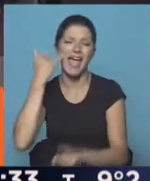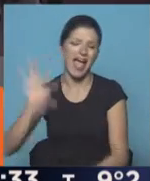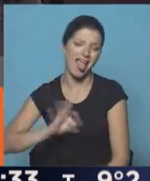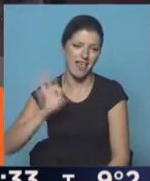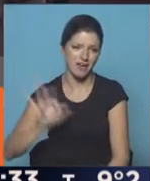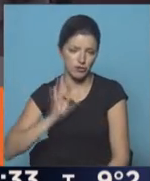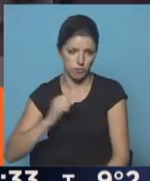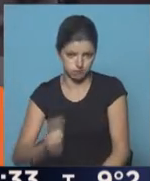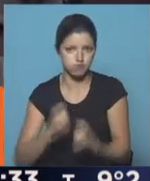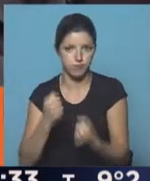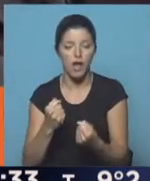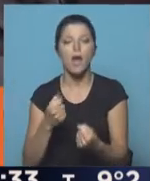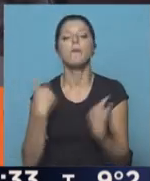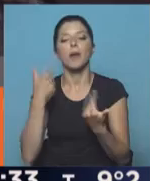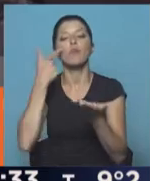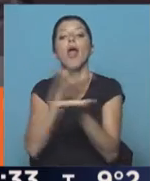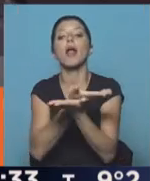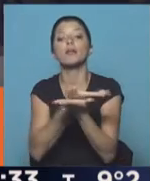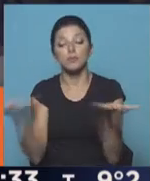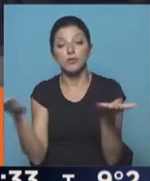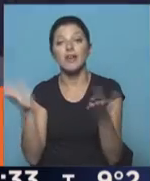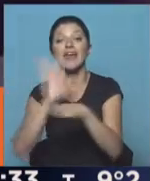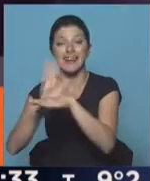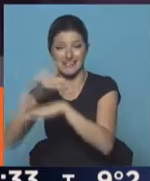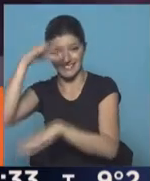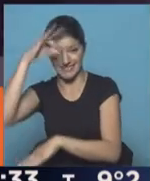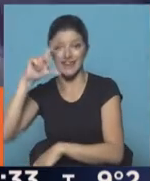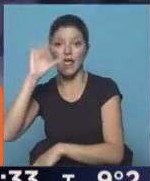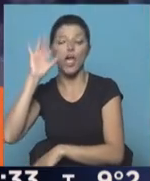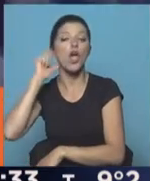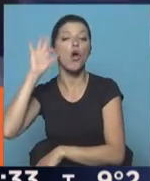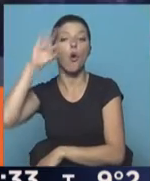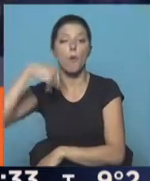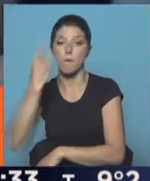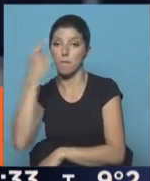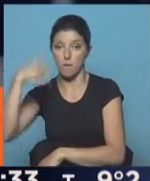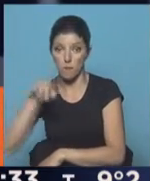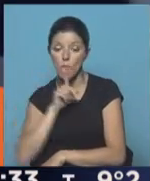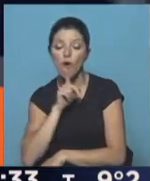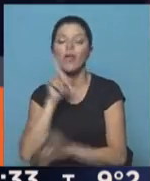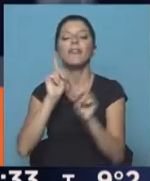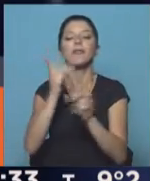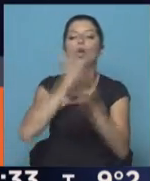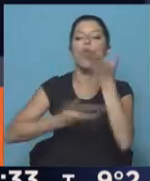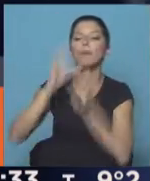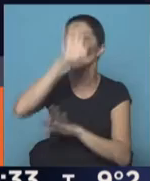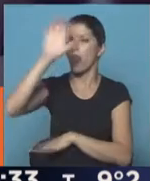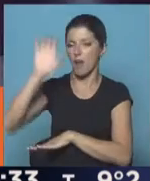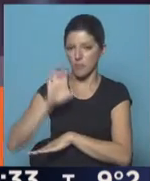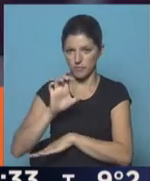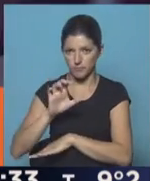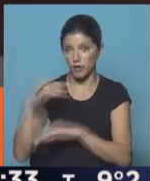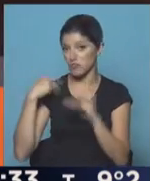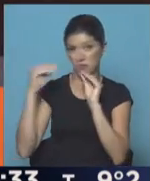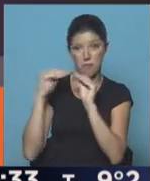tiempo con respecto a la exhibición en el cine gomón compartirlo con la gente que produce desde las diferentes provincias son compañeros